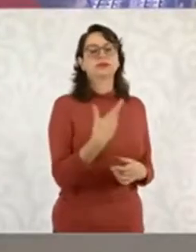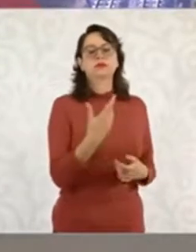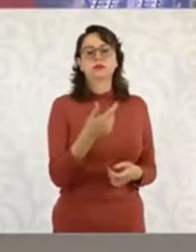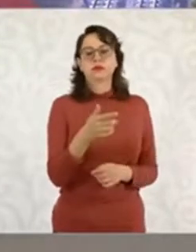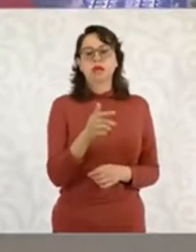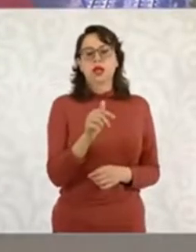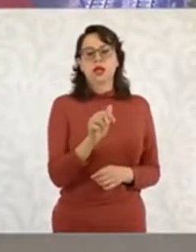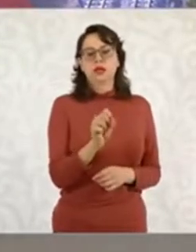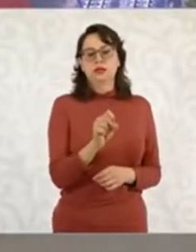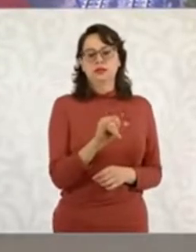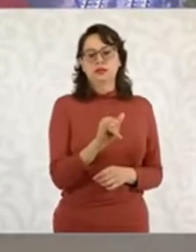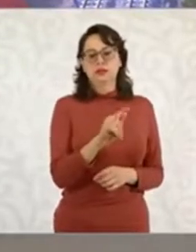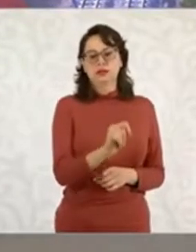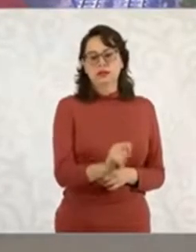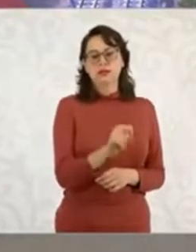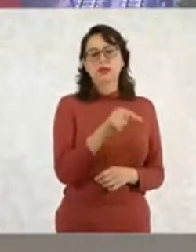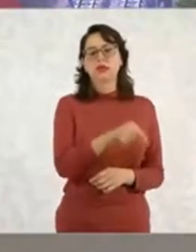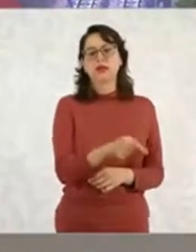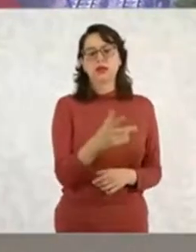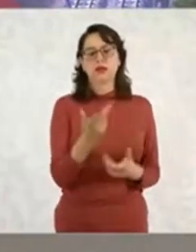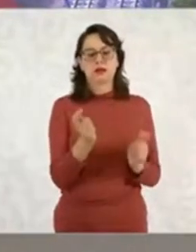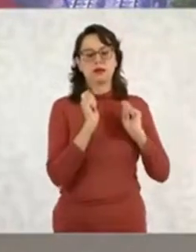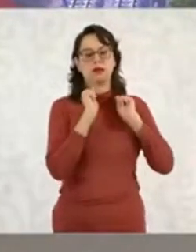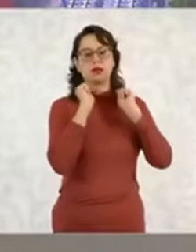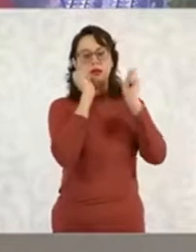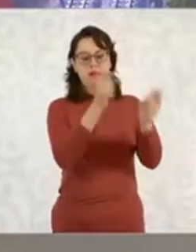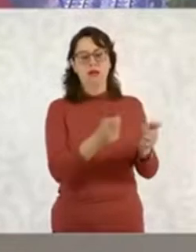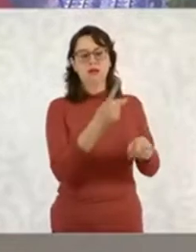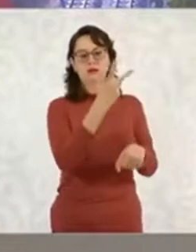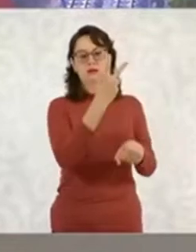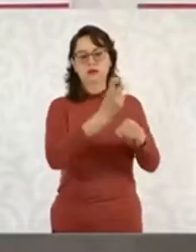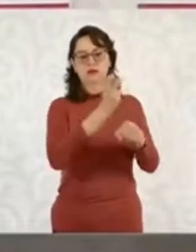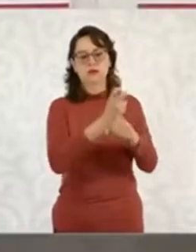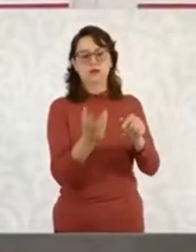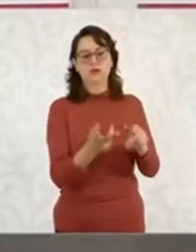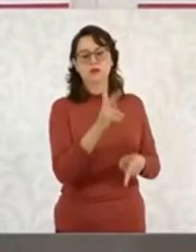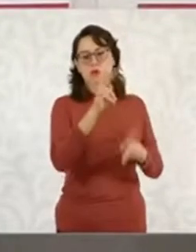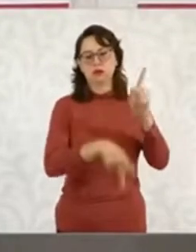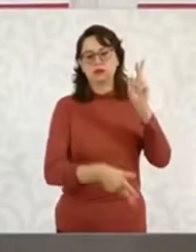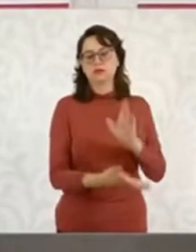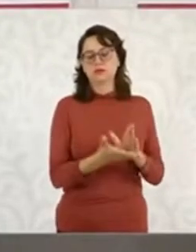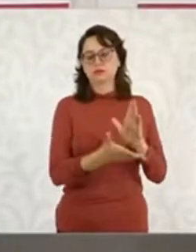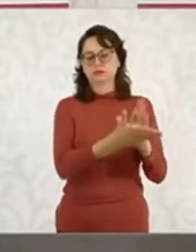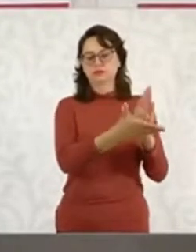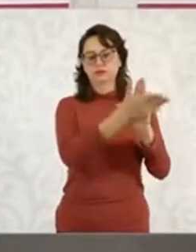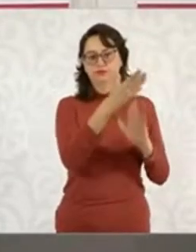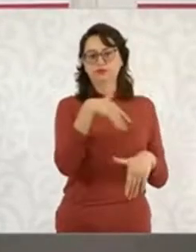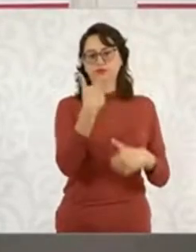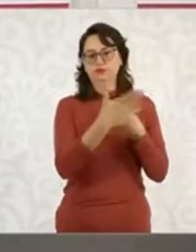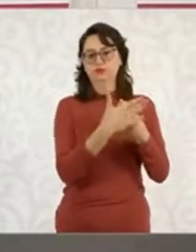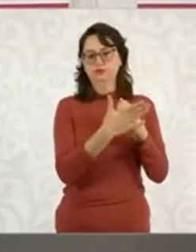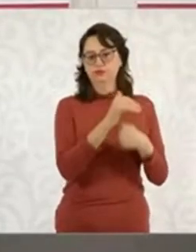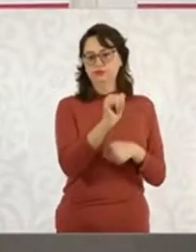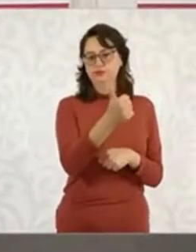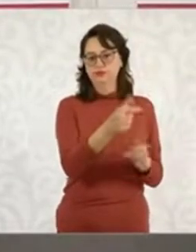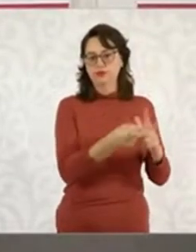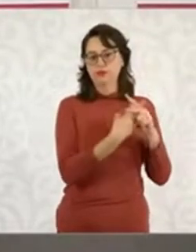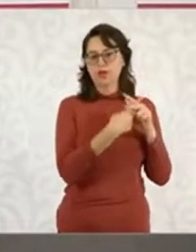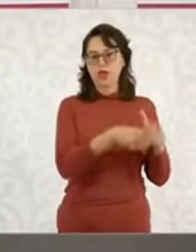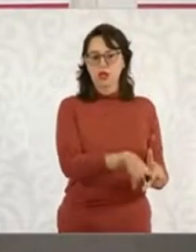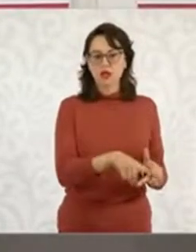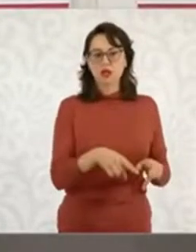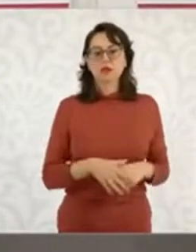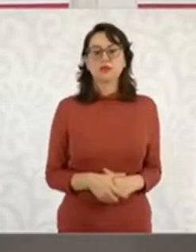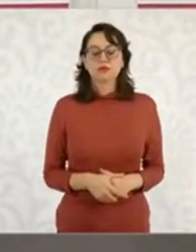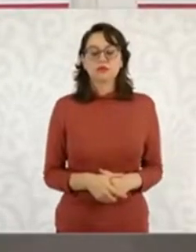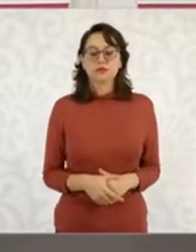Querétaro Irapuato y el Saltillo Monterrey Nuevo Laredo. También es importante mencionarlo, la ingeniería